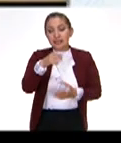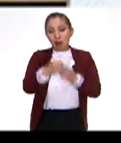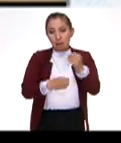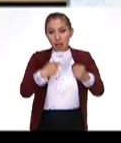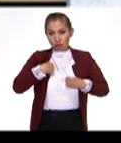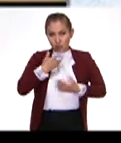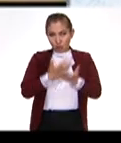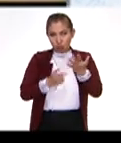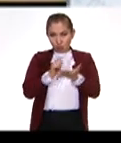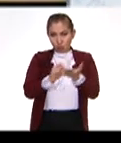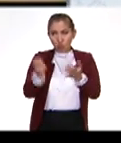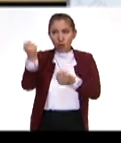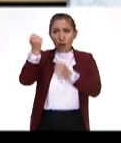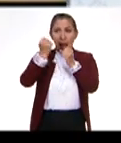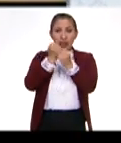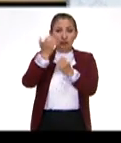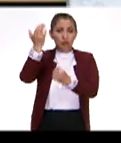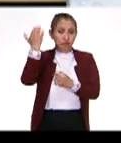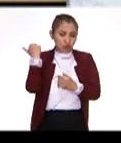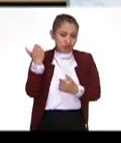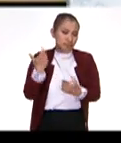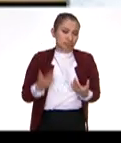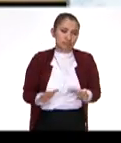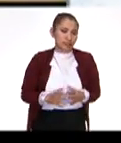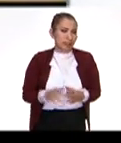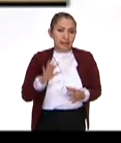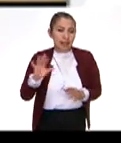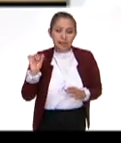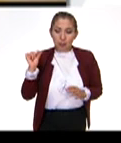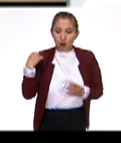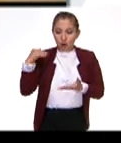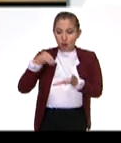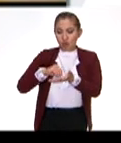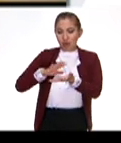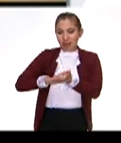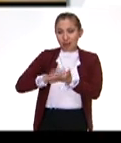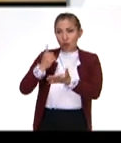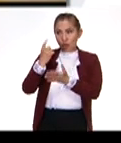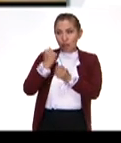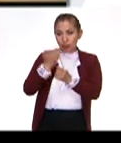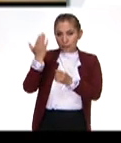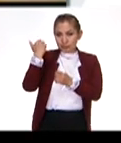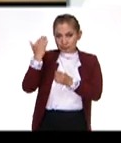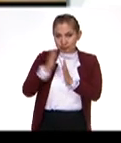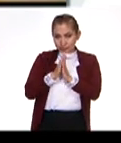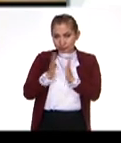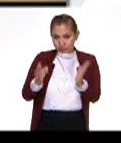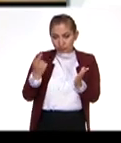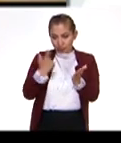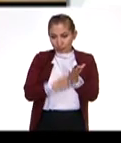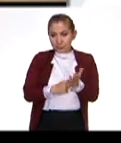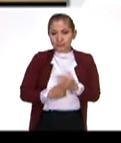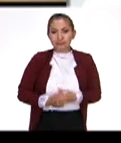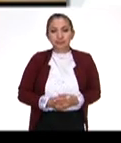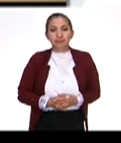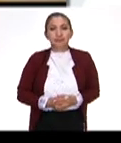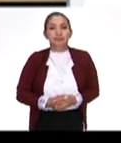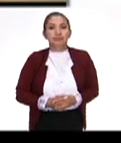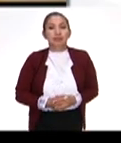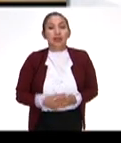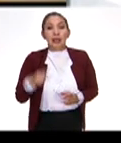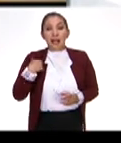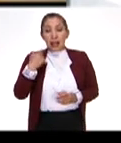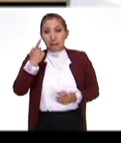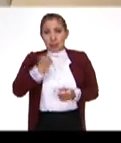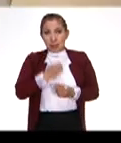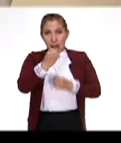la escribí hace muchos años y bueno, se acaba de publicar el año pasado, en 2019. Y